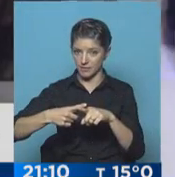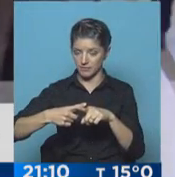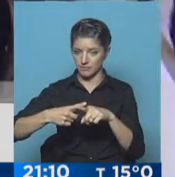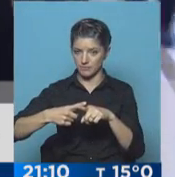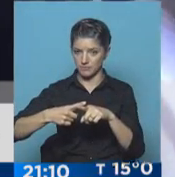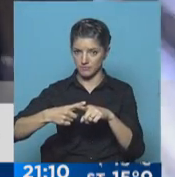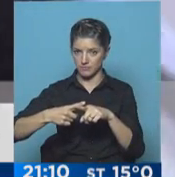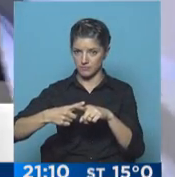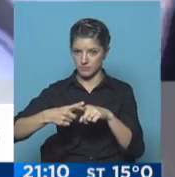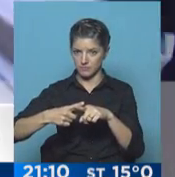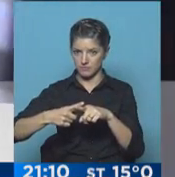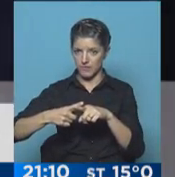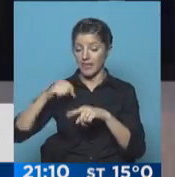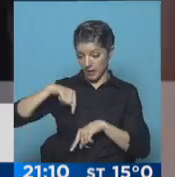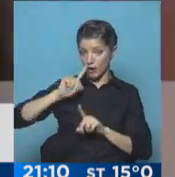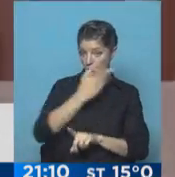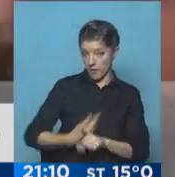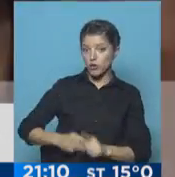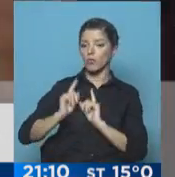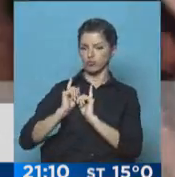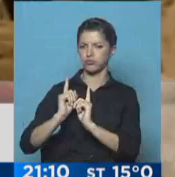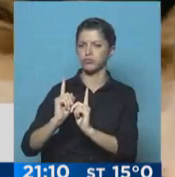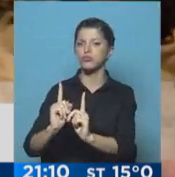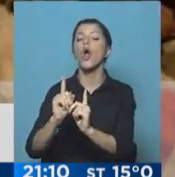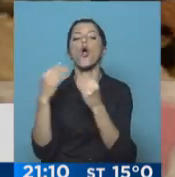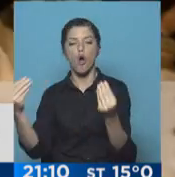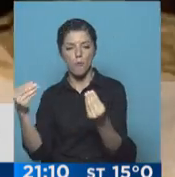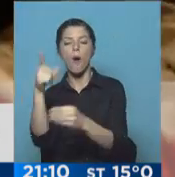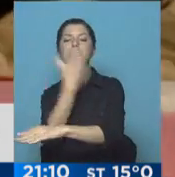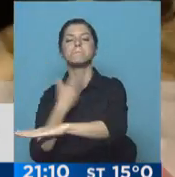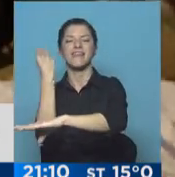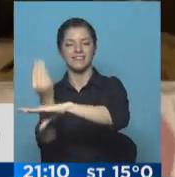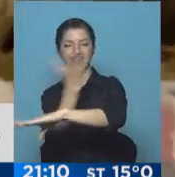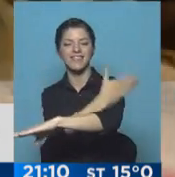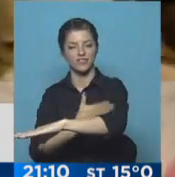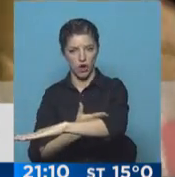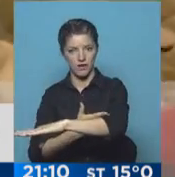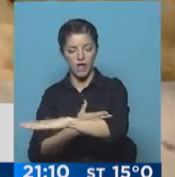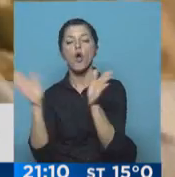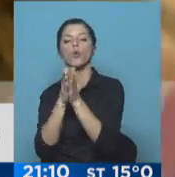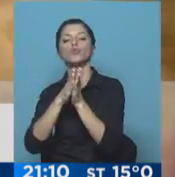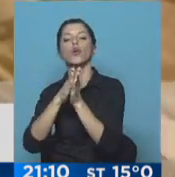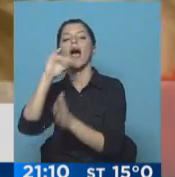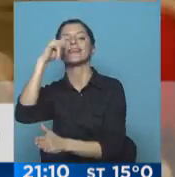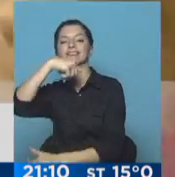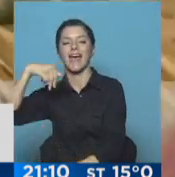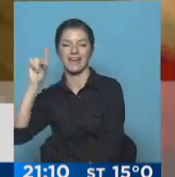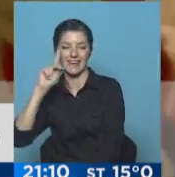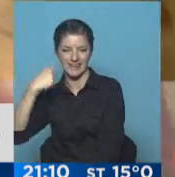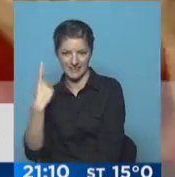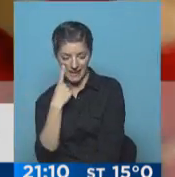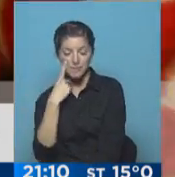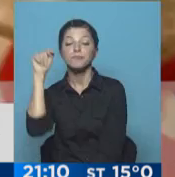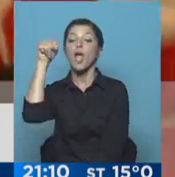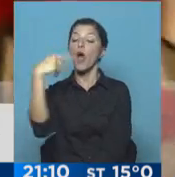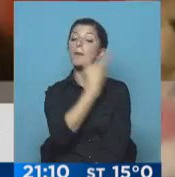llevando adelante el gobierno nacional con la fórmula presidencial de Daniel Scioli y Carlos Zanini. Ahora la presidenta ya